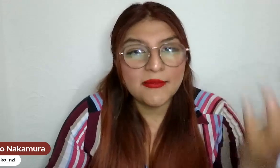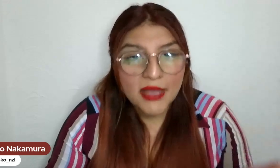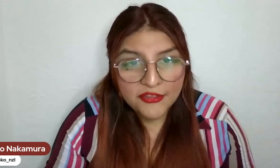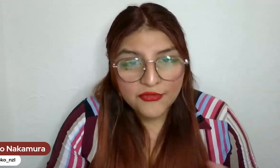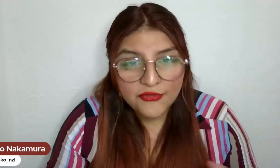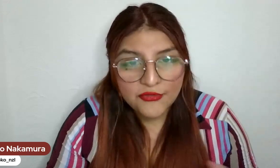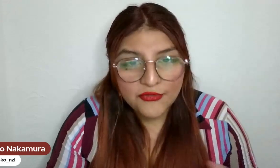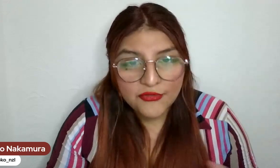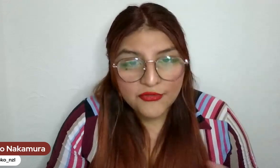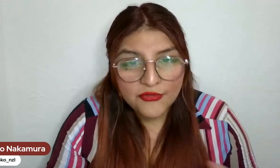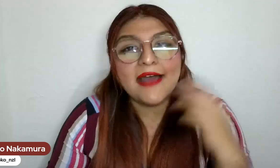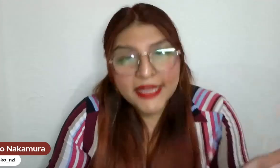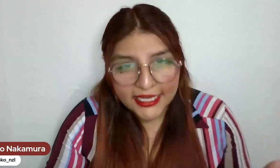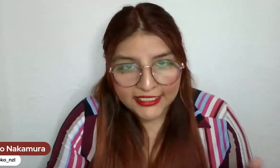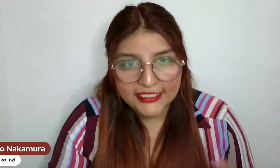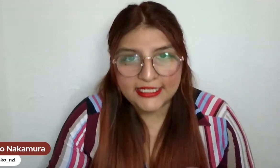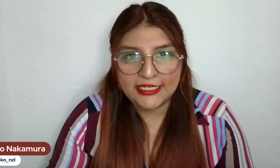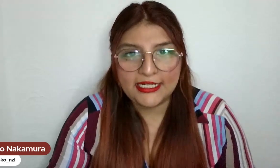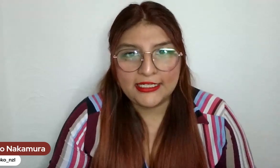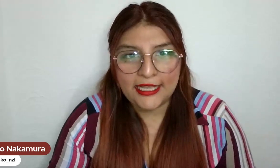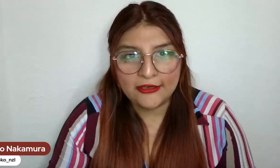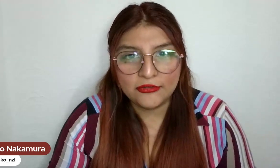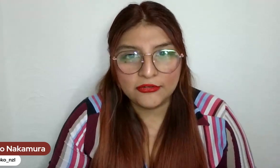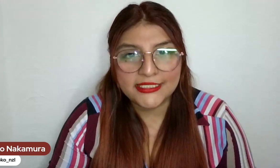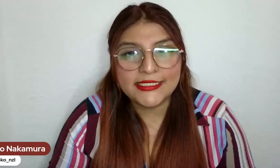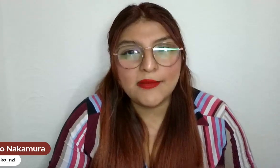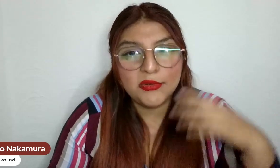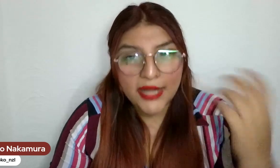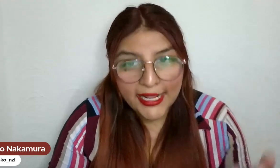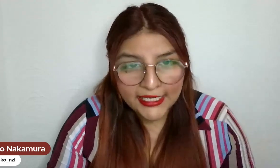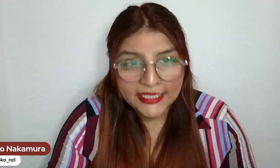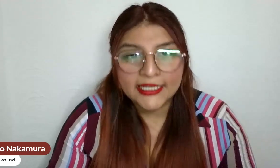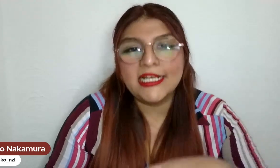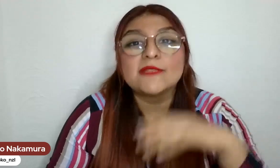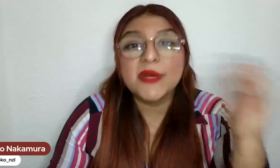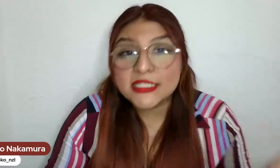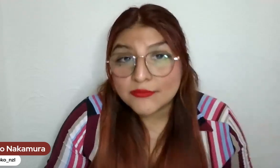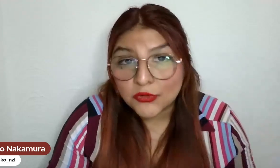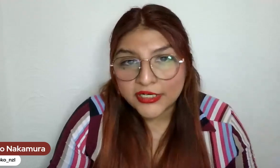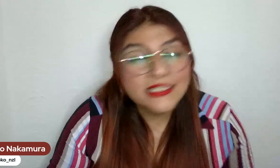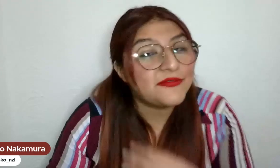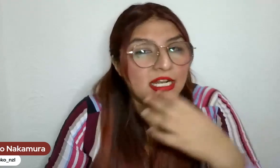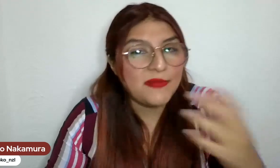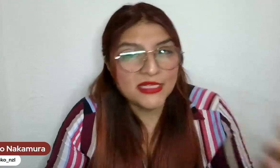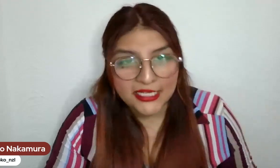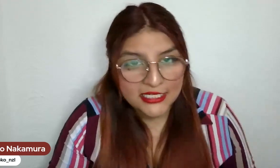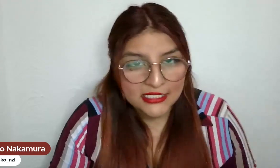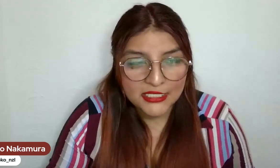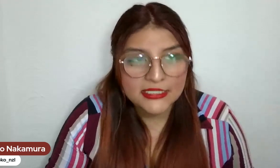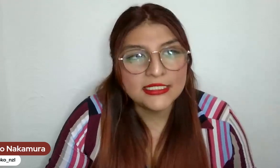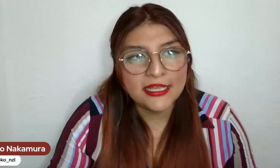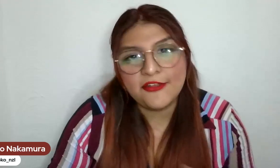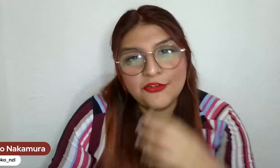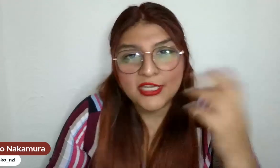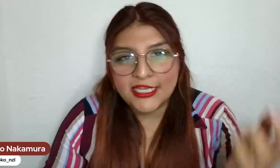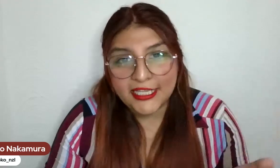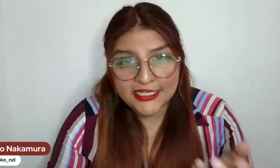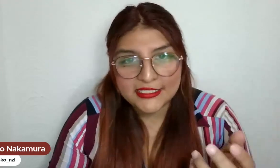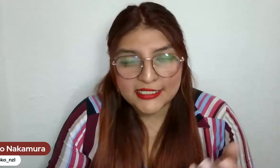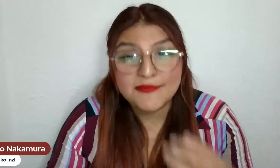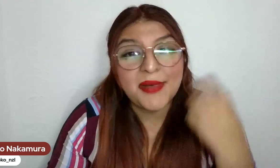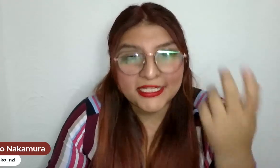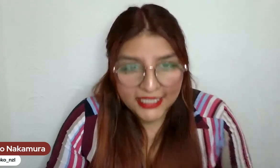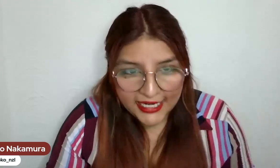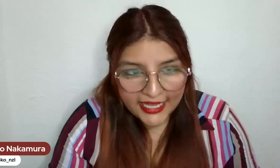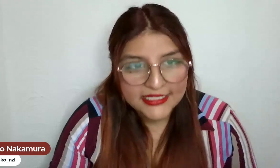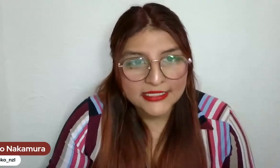este llamado a que se abra el el diálogo que sea plural que las partes involucradas finalmente a quienes va destinado y